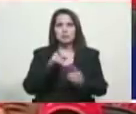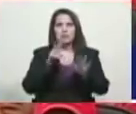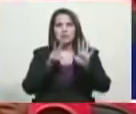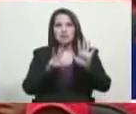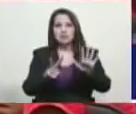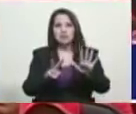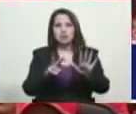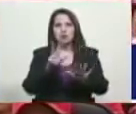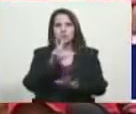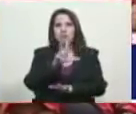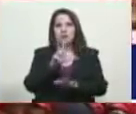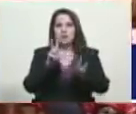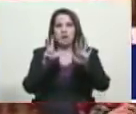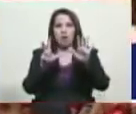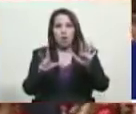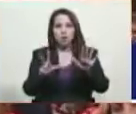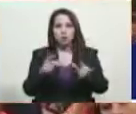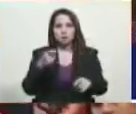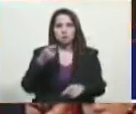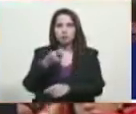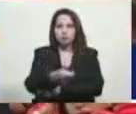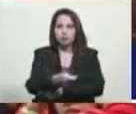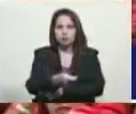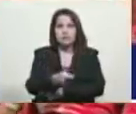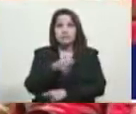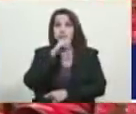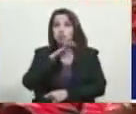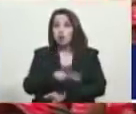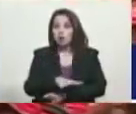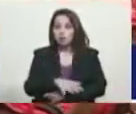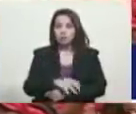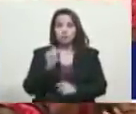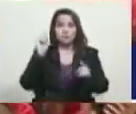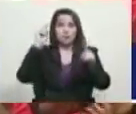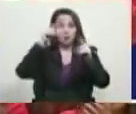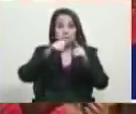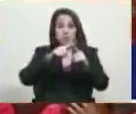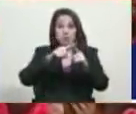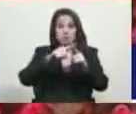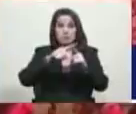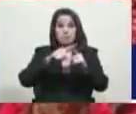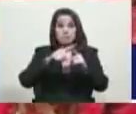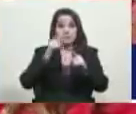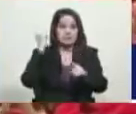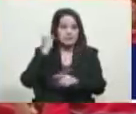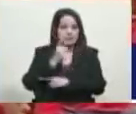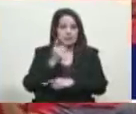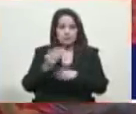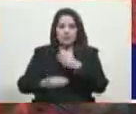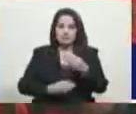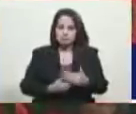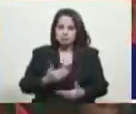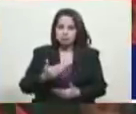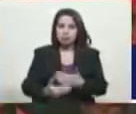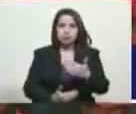1.111.738 graduandos históricos de la meta que vamos cumpliendo hacia